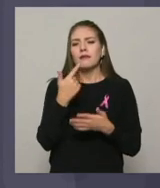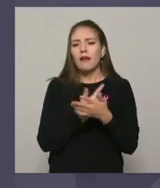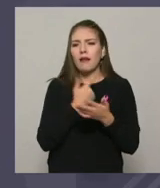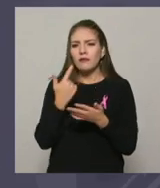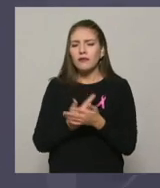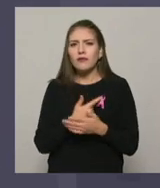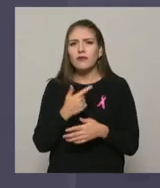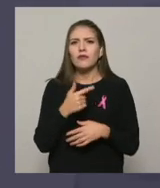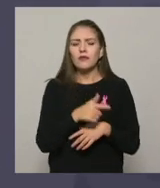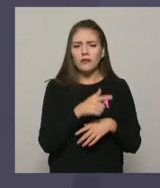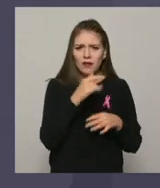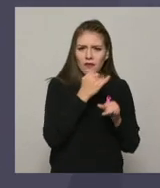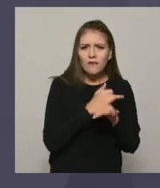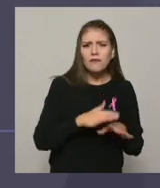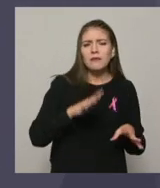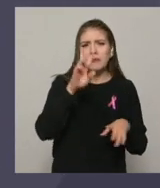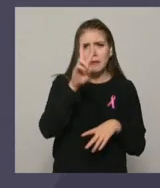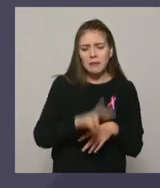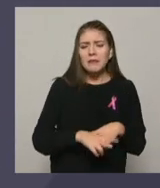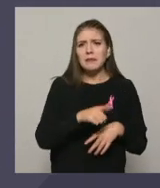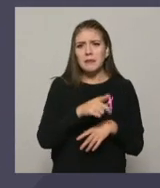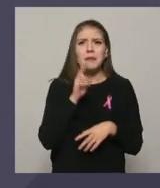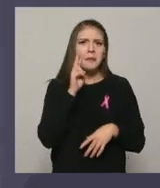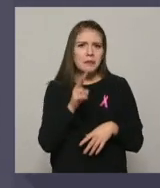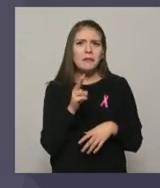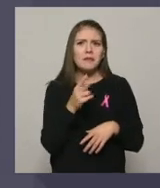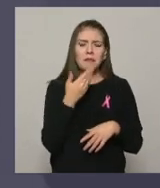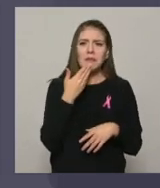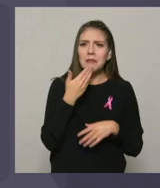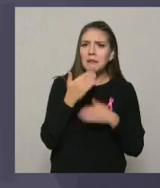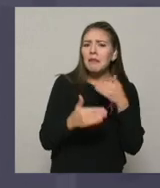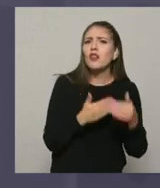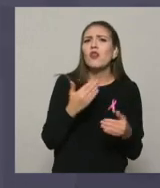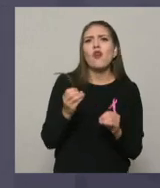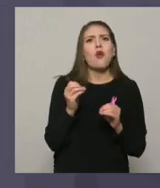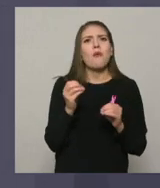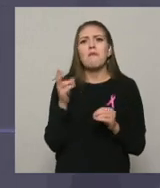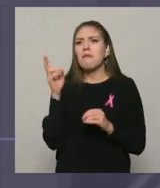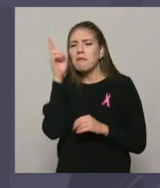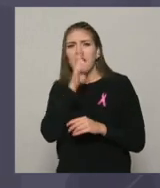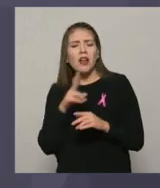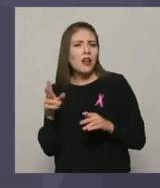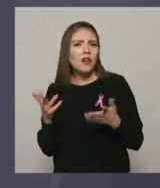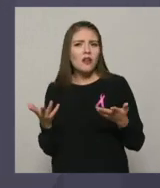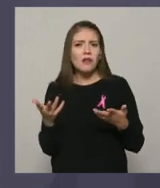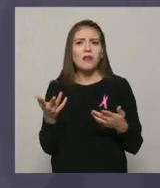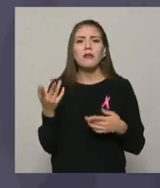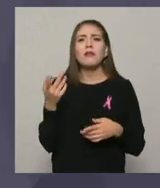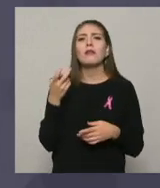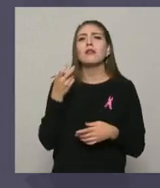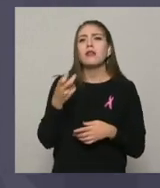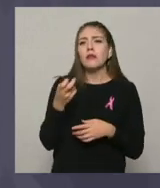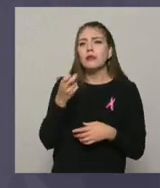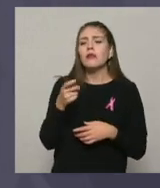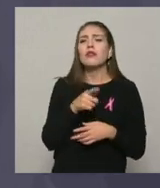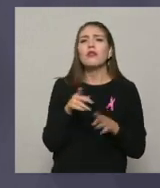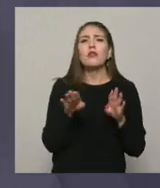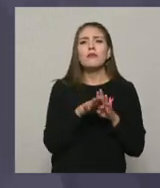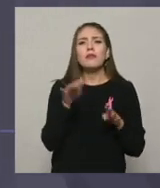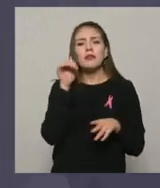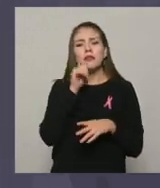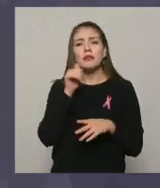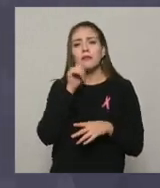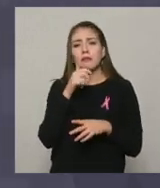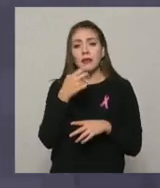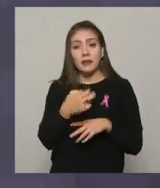que ellos vean qué tan bien o qué tan mal vamos, y también es siempre la esperanza tratar de que